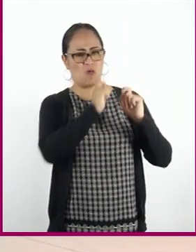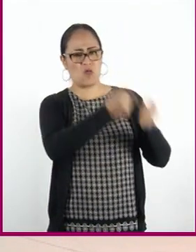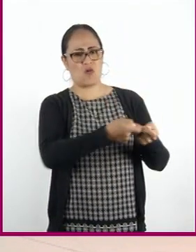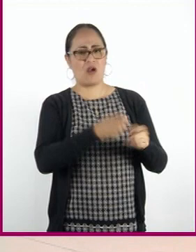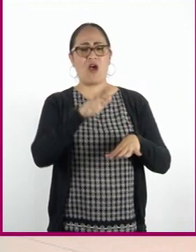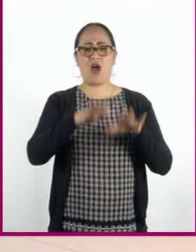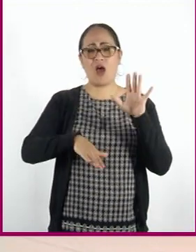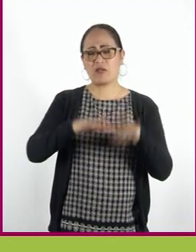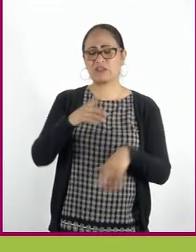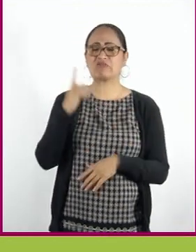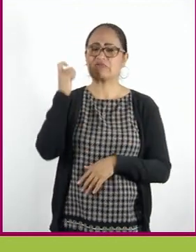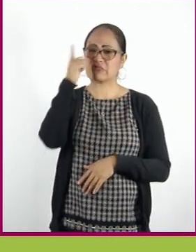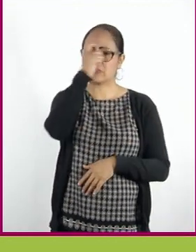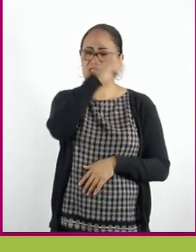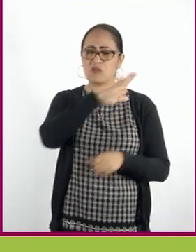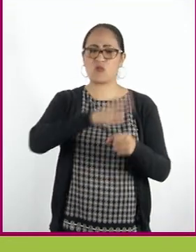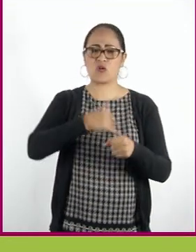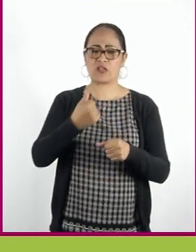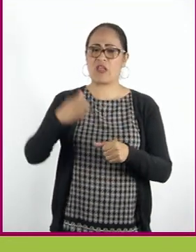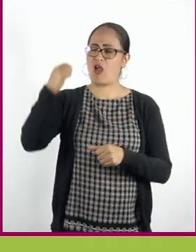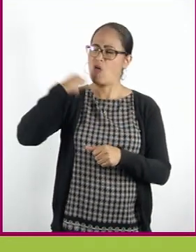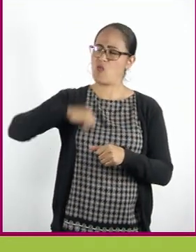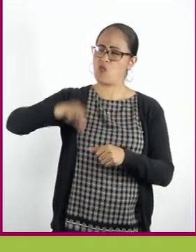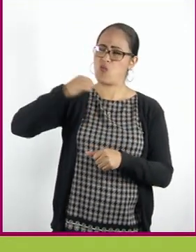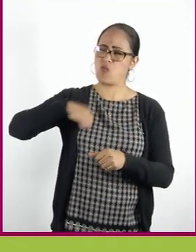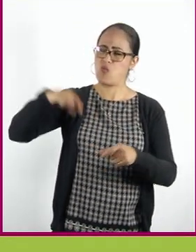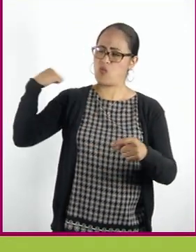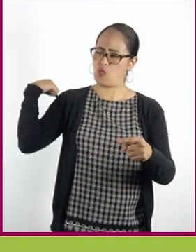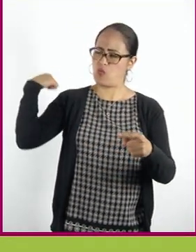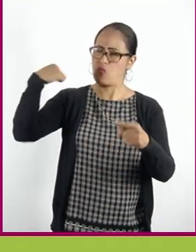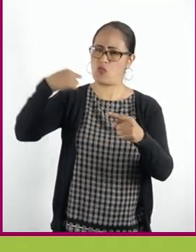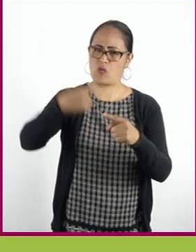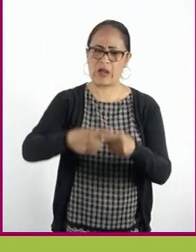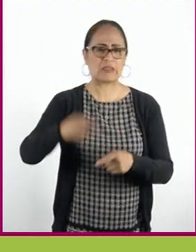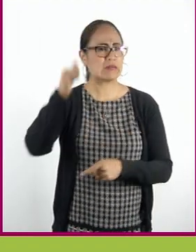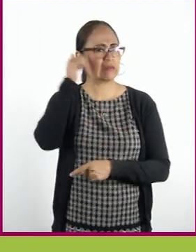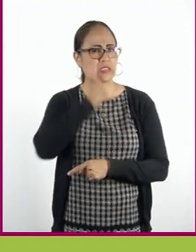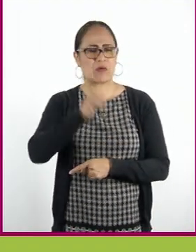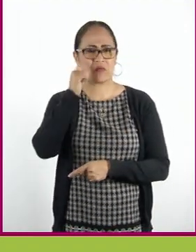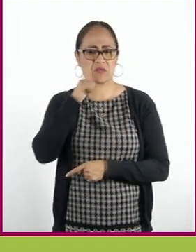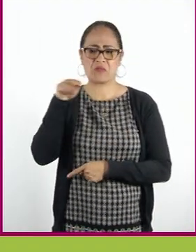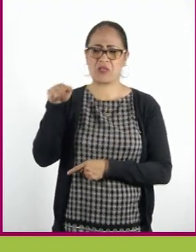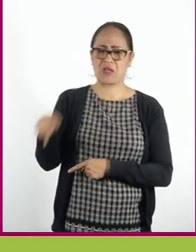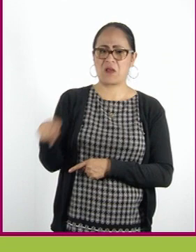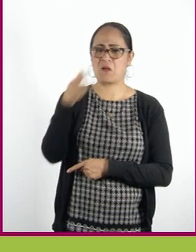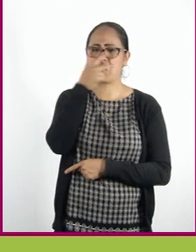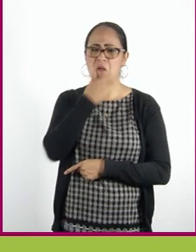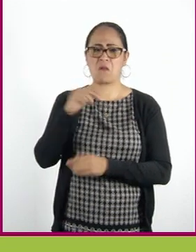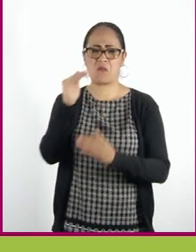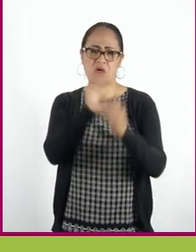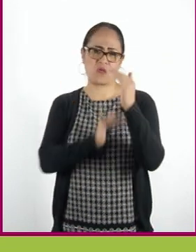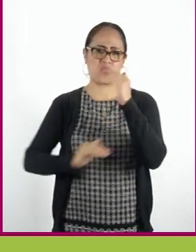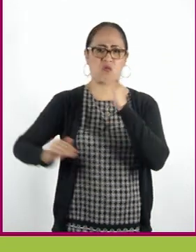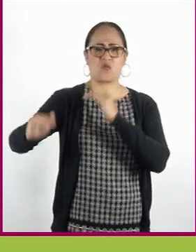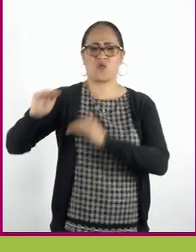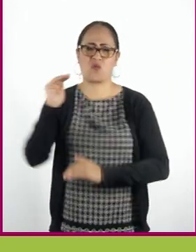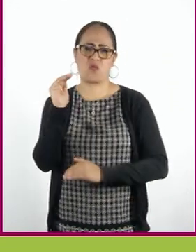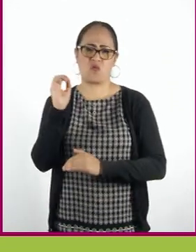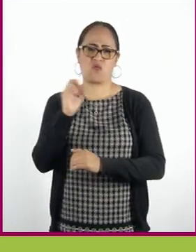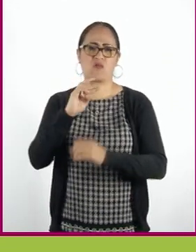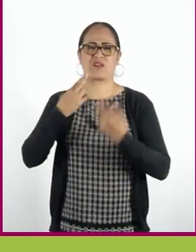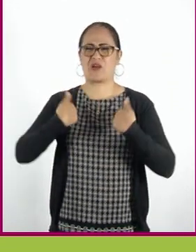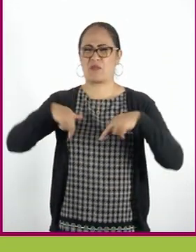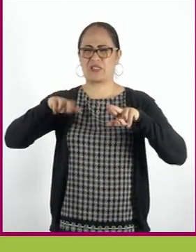ya que desde la antigüedad se ha mostrado un sentido sexista donde el hombre representa la